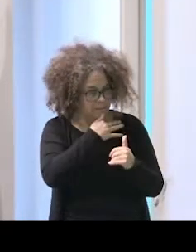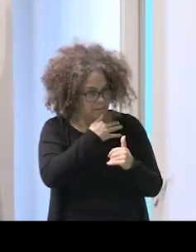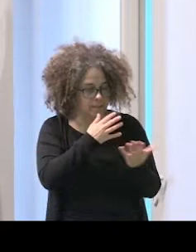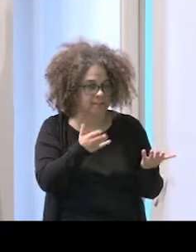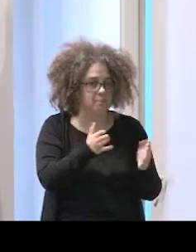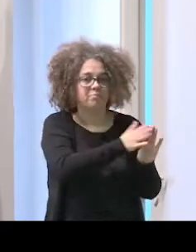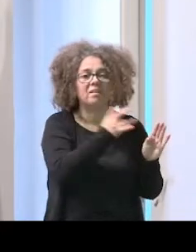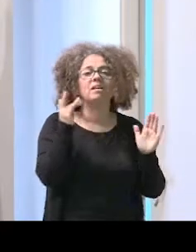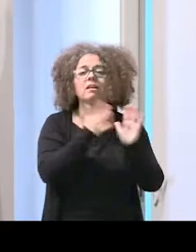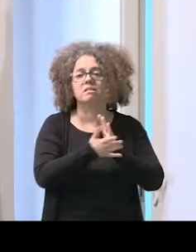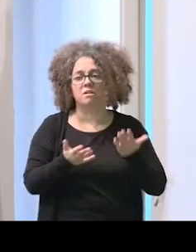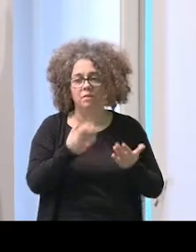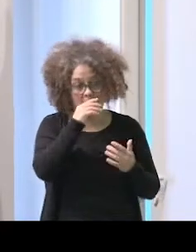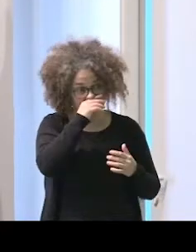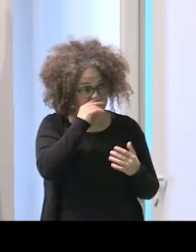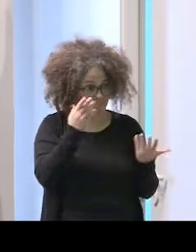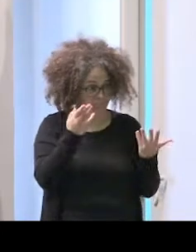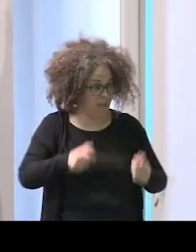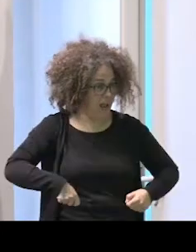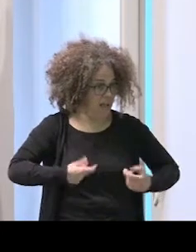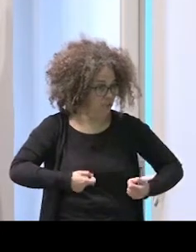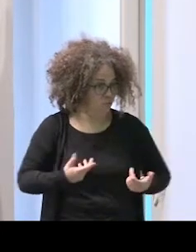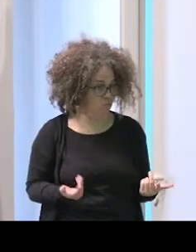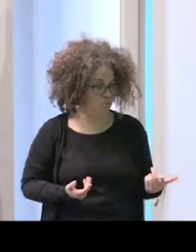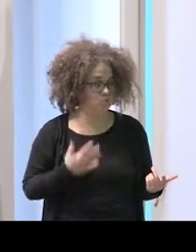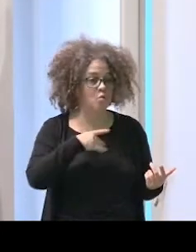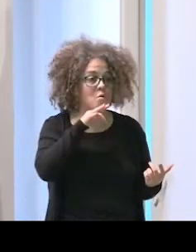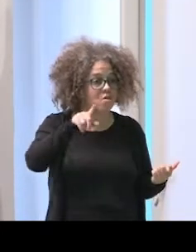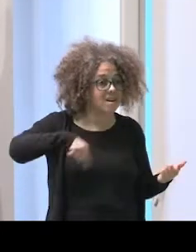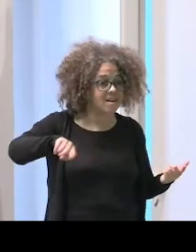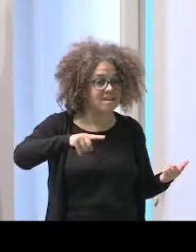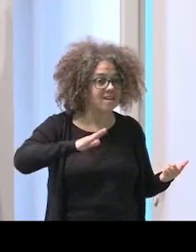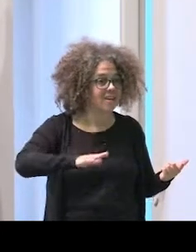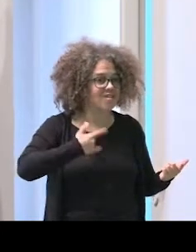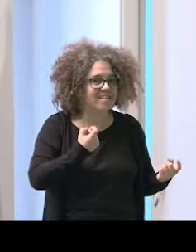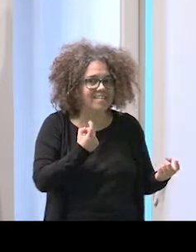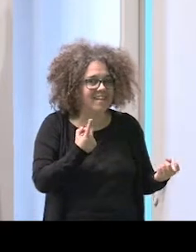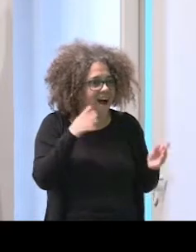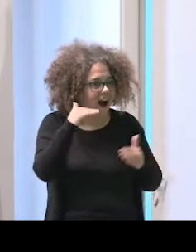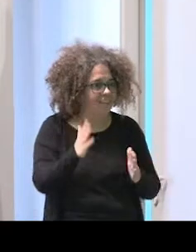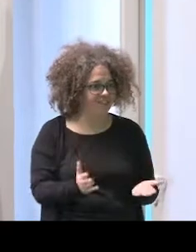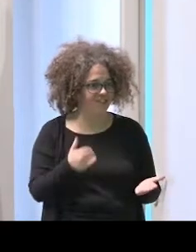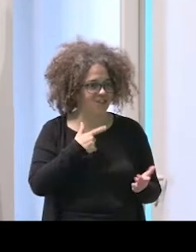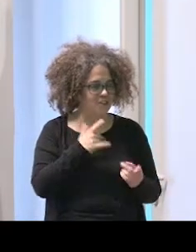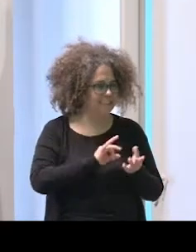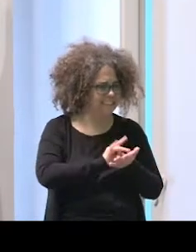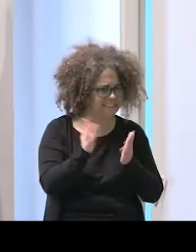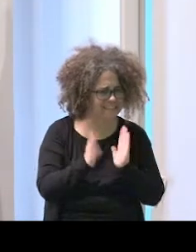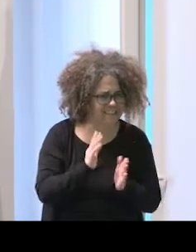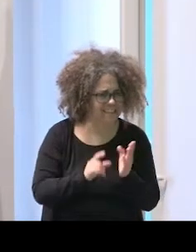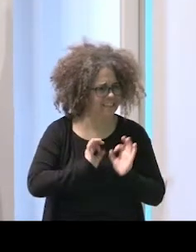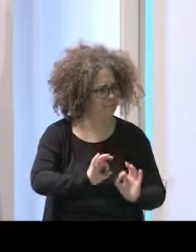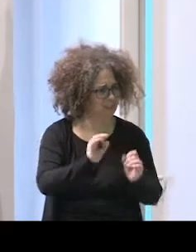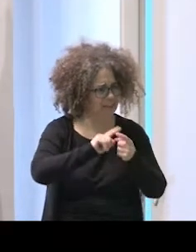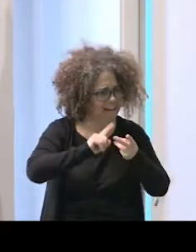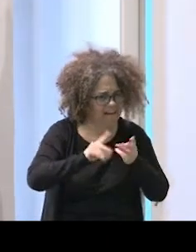¿Qué significa esto? Pues que hay un gasto asociado tremendo, porque esos niños requieren un importante nivel de atención y servicios terapéuticos y educativos